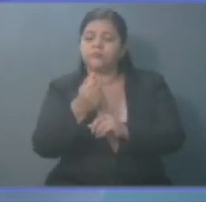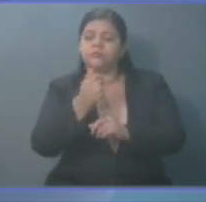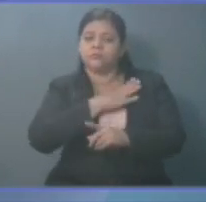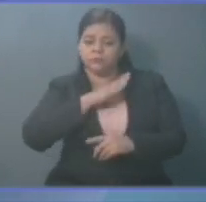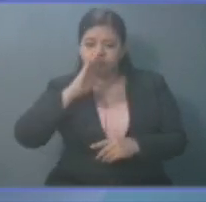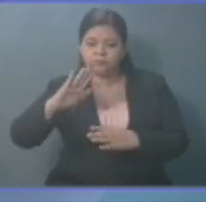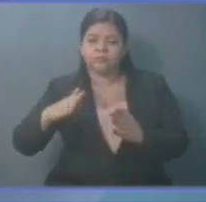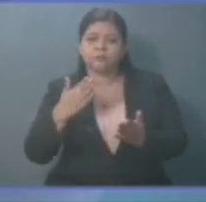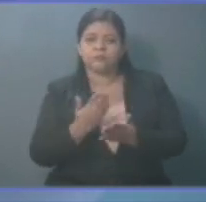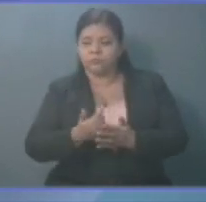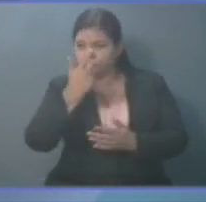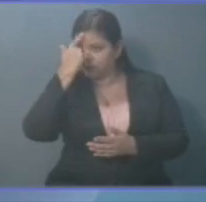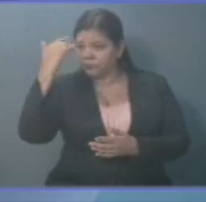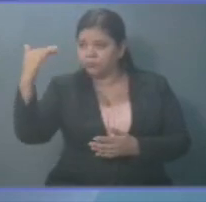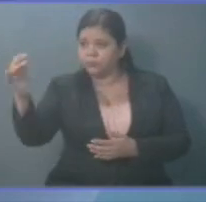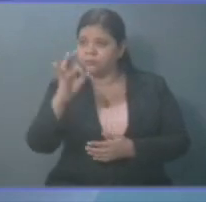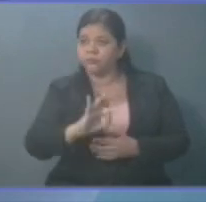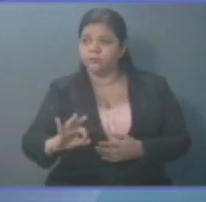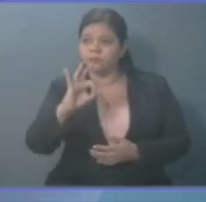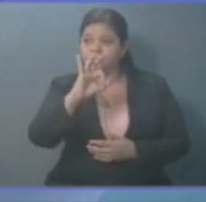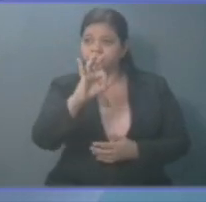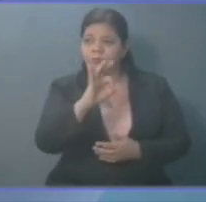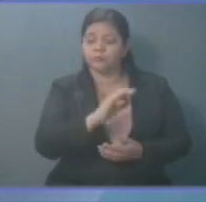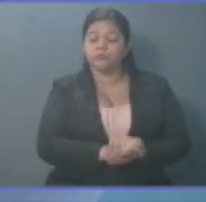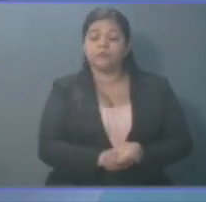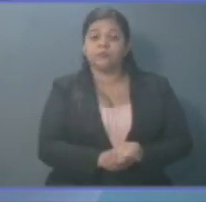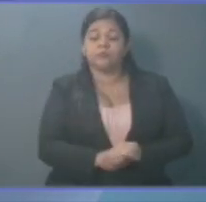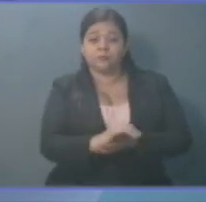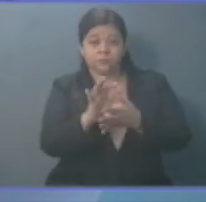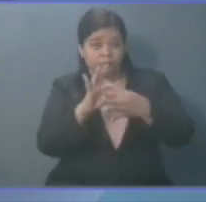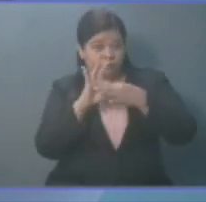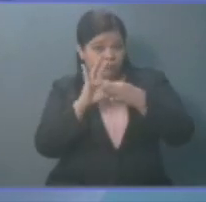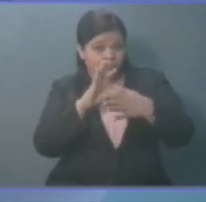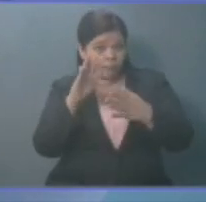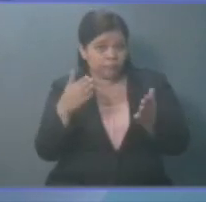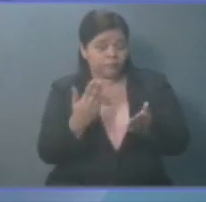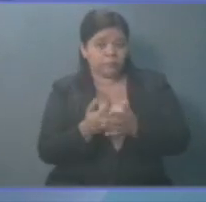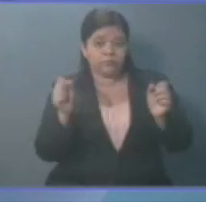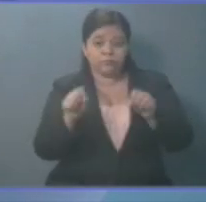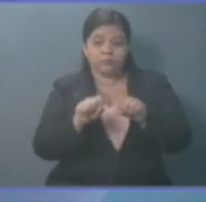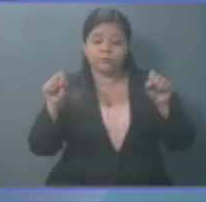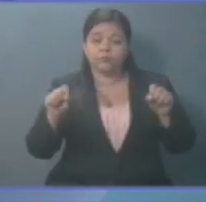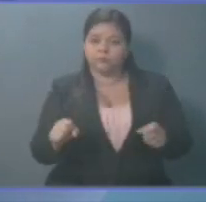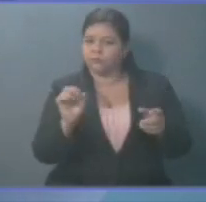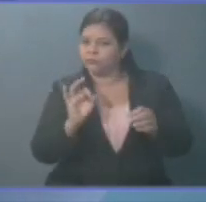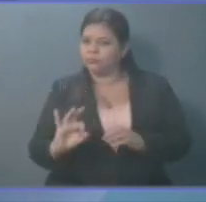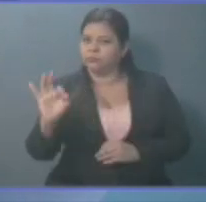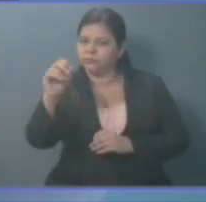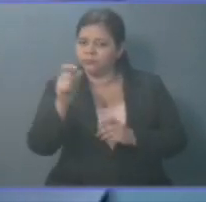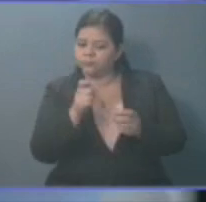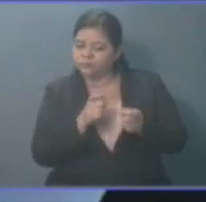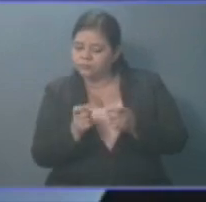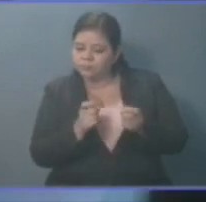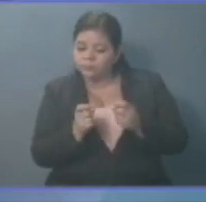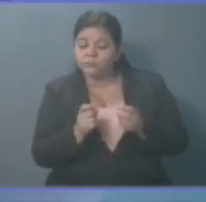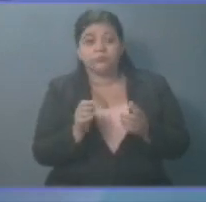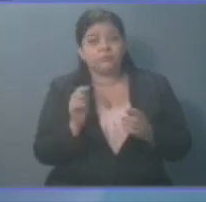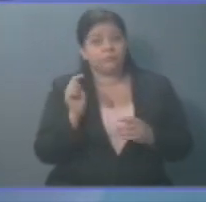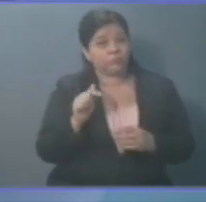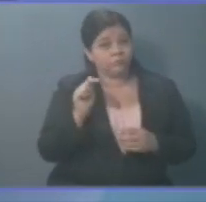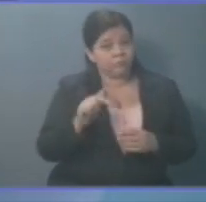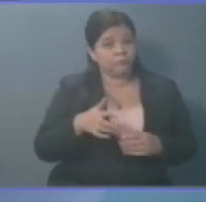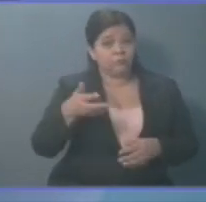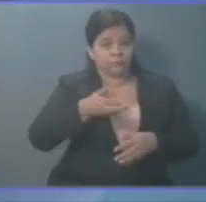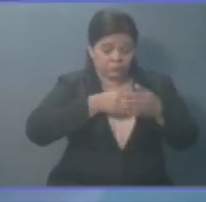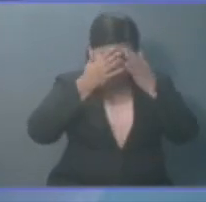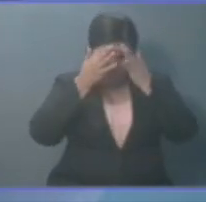un cumplimiento de la política de mejora regulatoria y coordinar y supervisar el sistema de mejora regulatoria. Por ello, ha concluido en